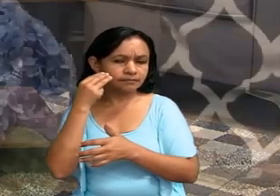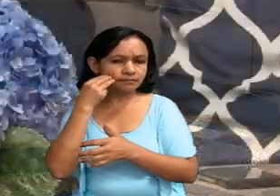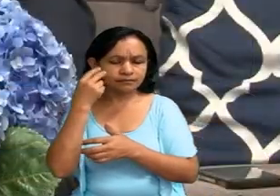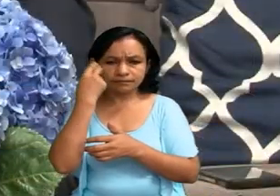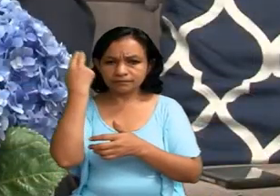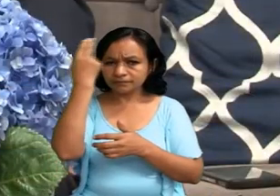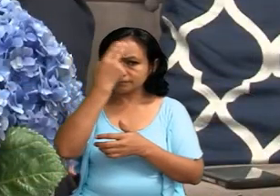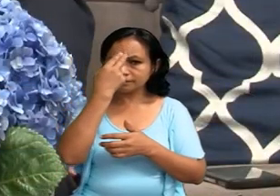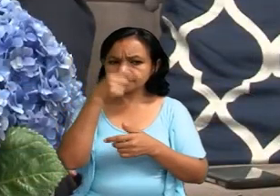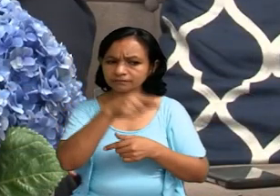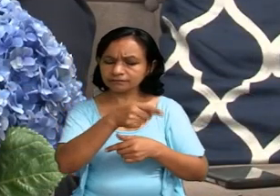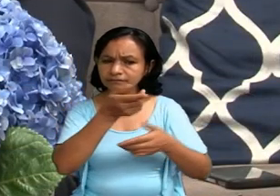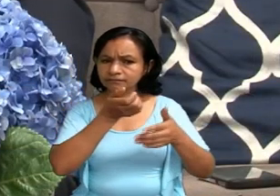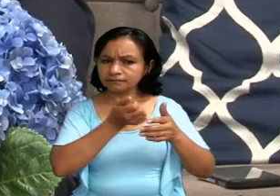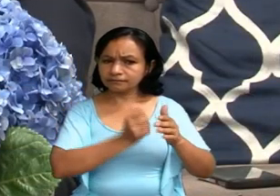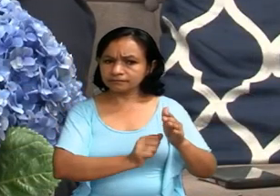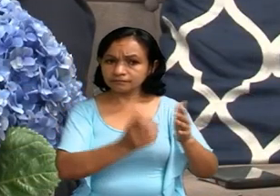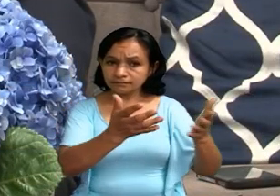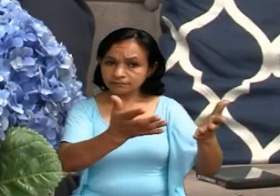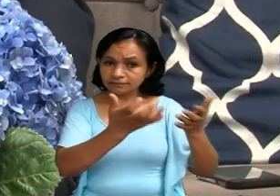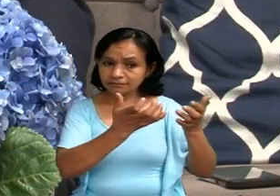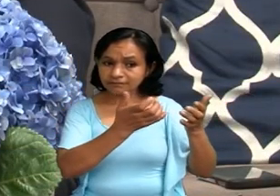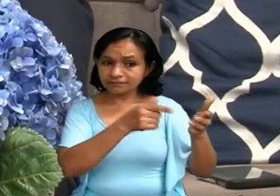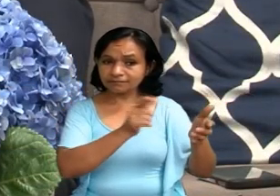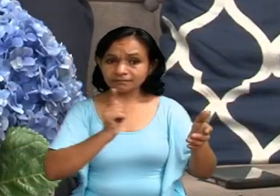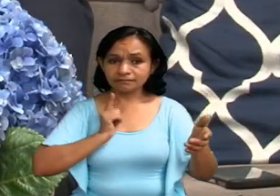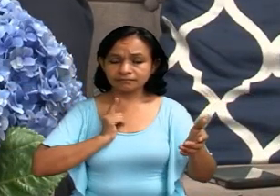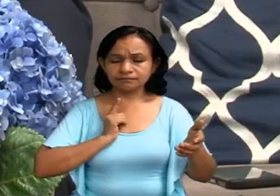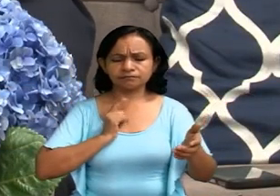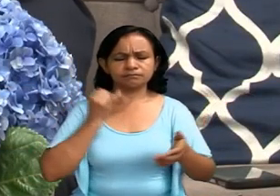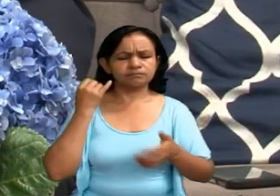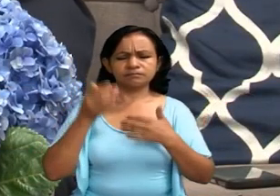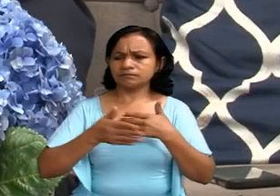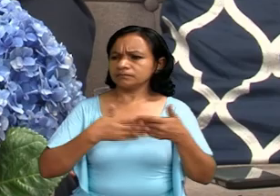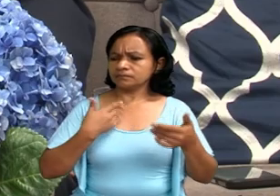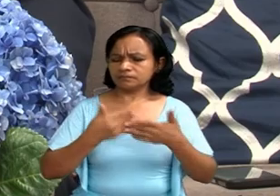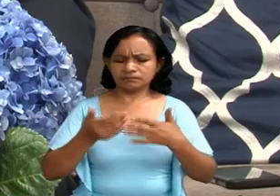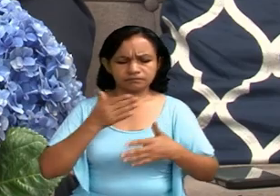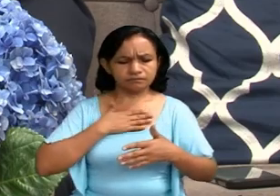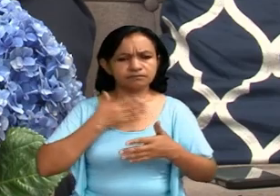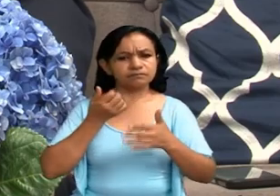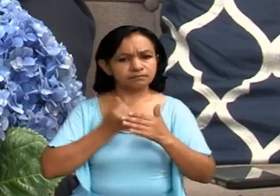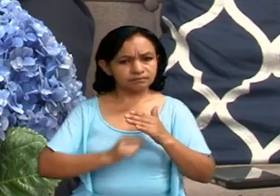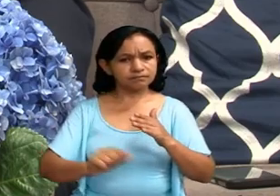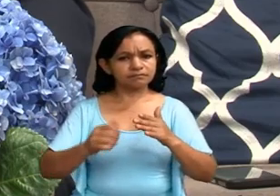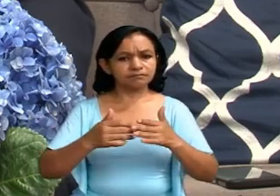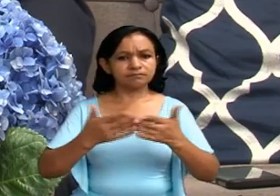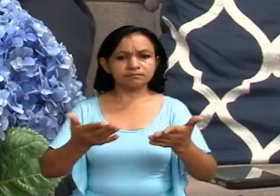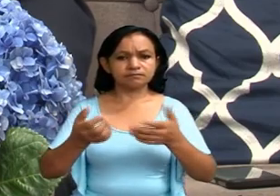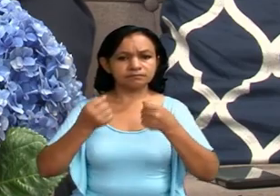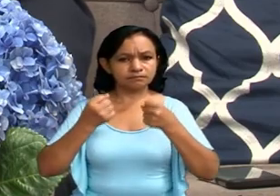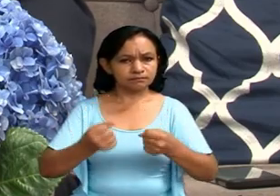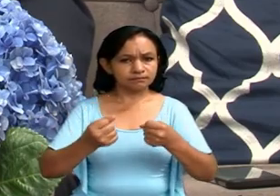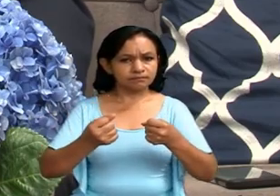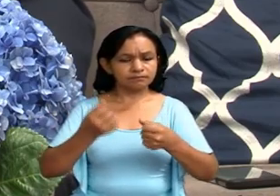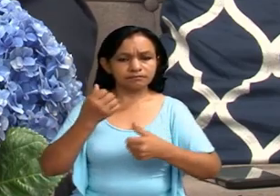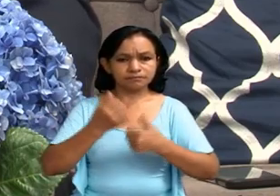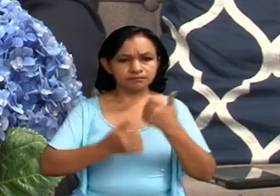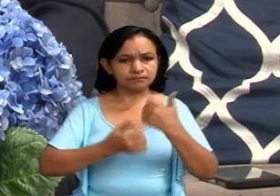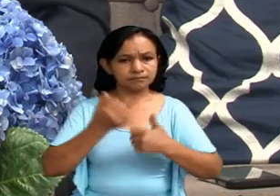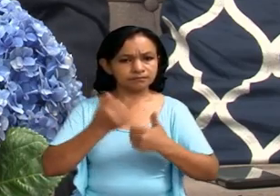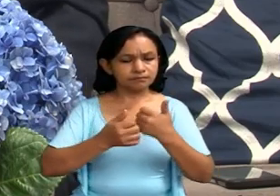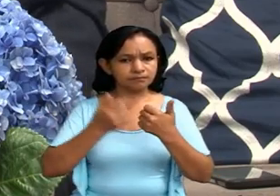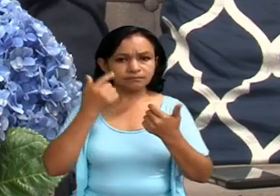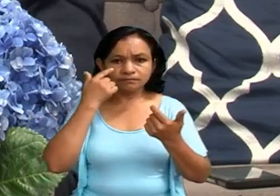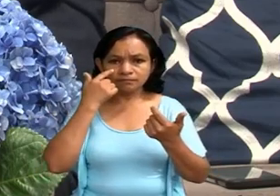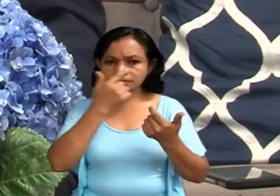preguntaron que si aún así lo quería tener, y la mamá lo tuvo, ¿verdad? Con ese problema que él traía.